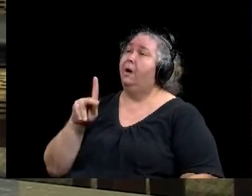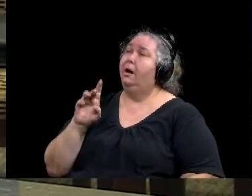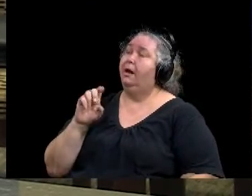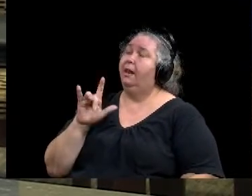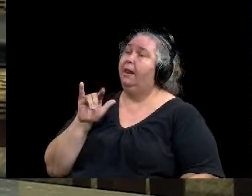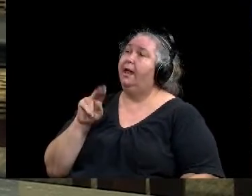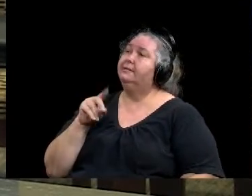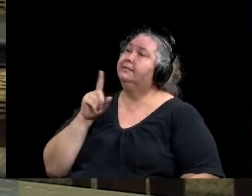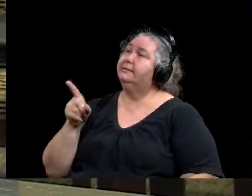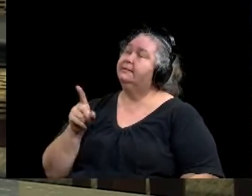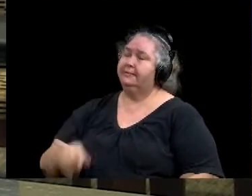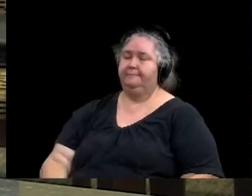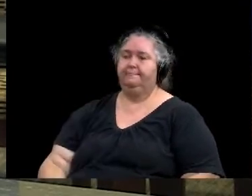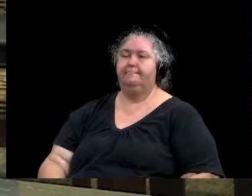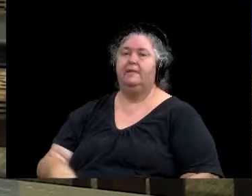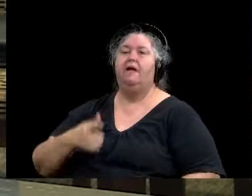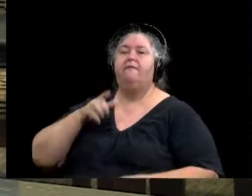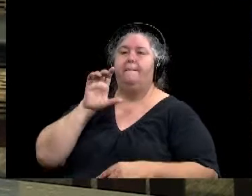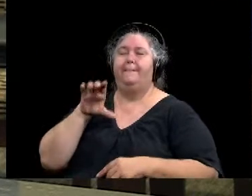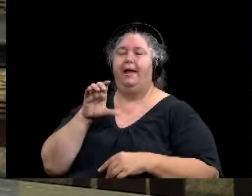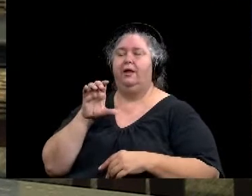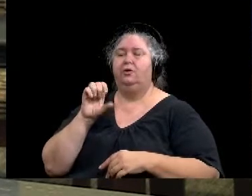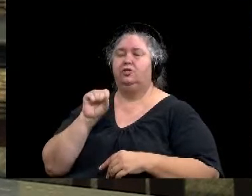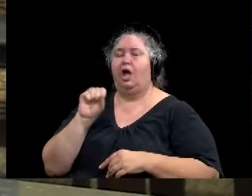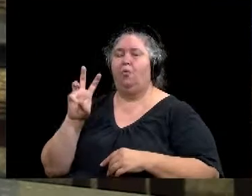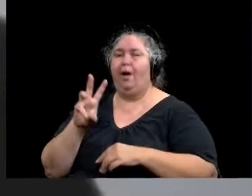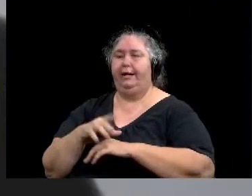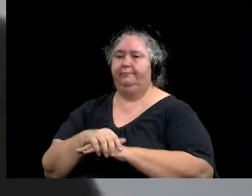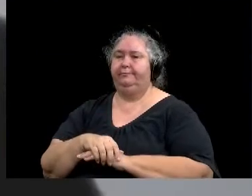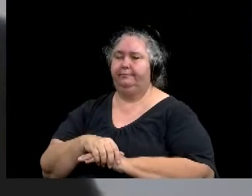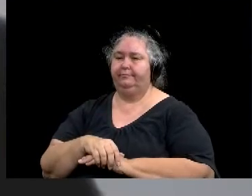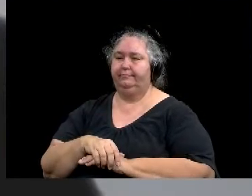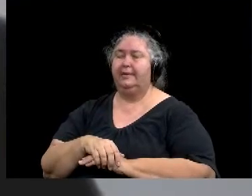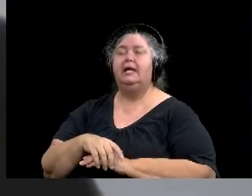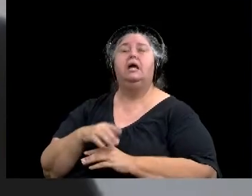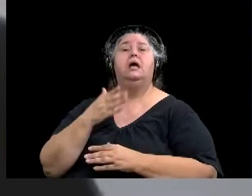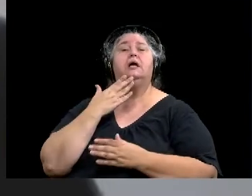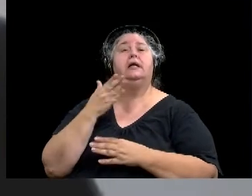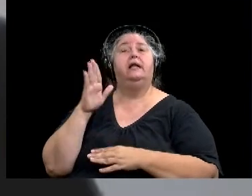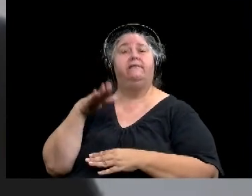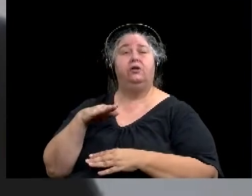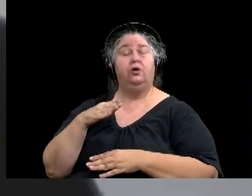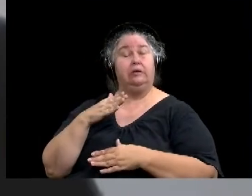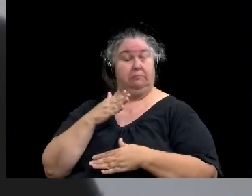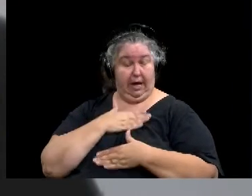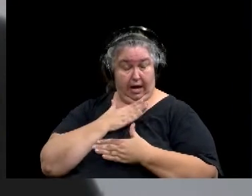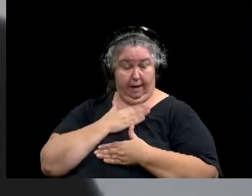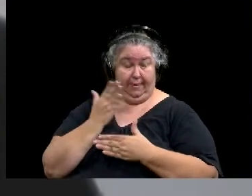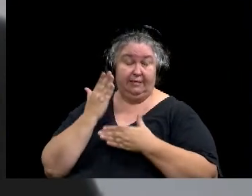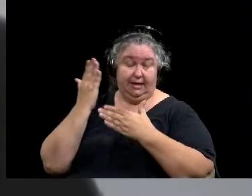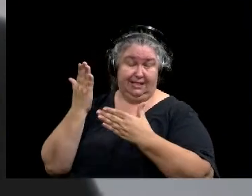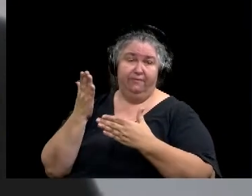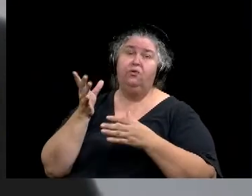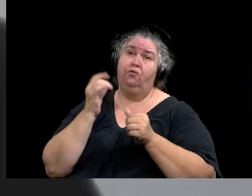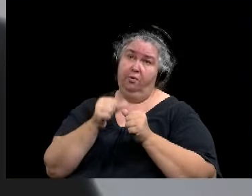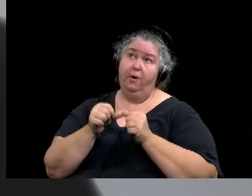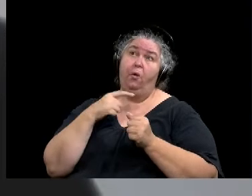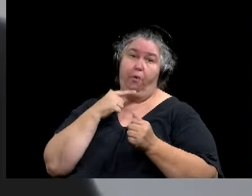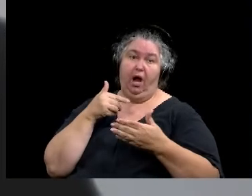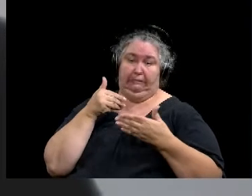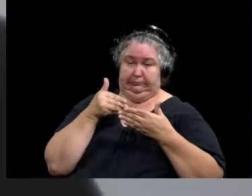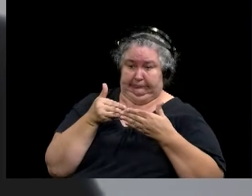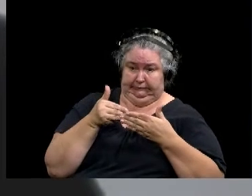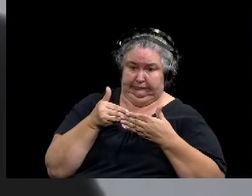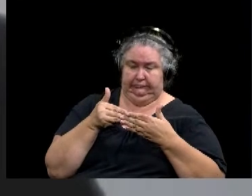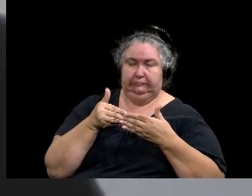el doctor actual aysén con new press hospital no tres buenas tardes y feliz día de dar gracias